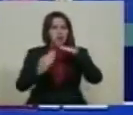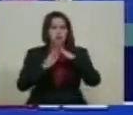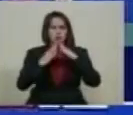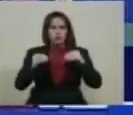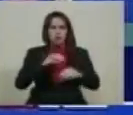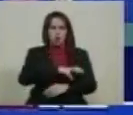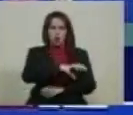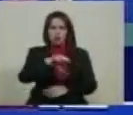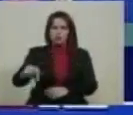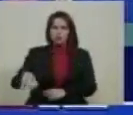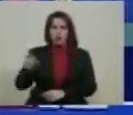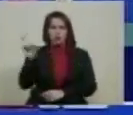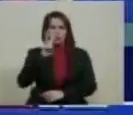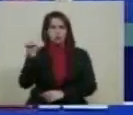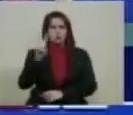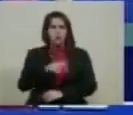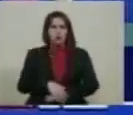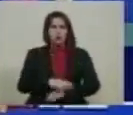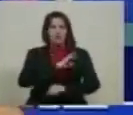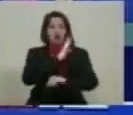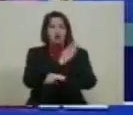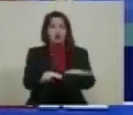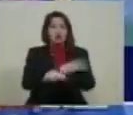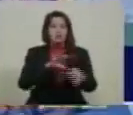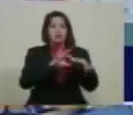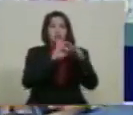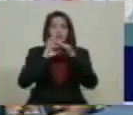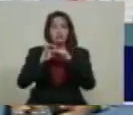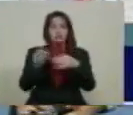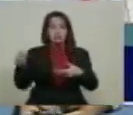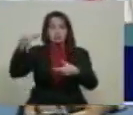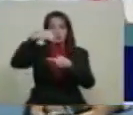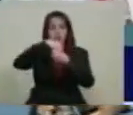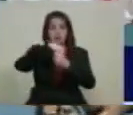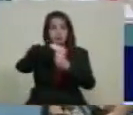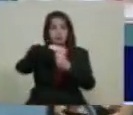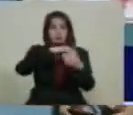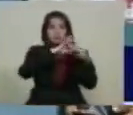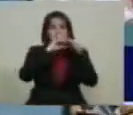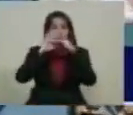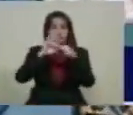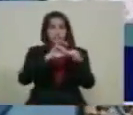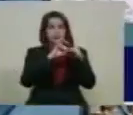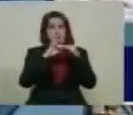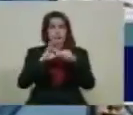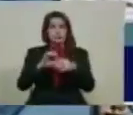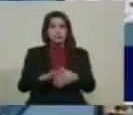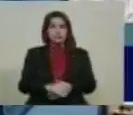país. De fortalecimiento, de inclusión unitaria.